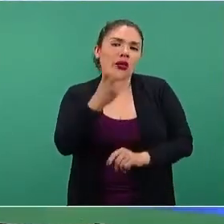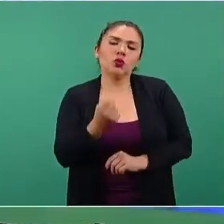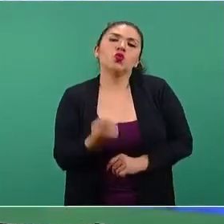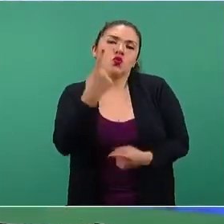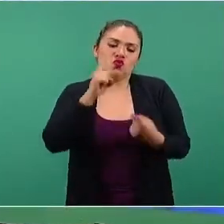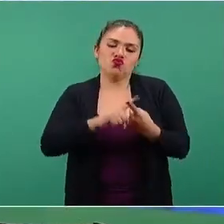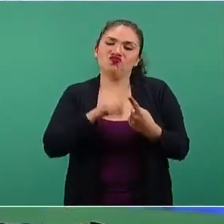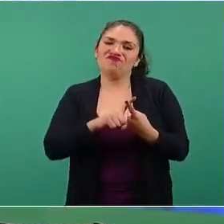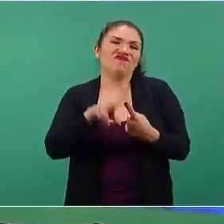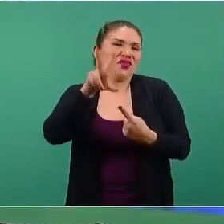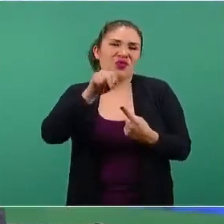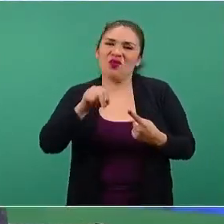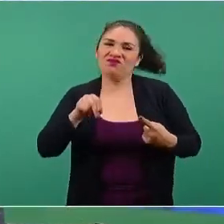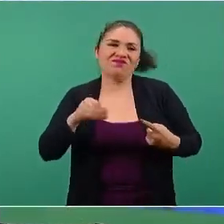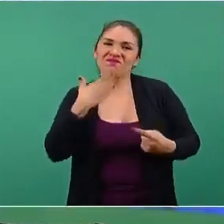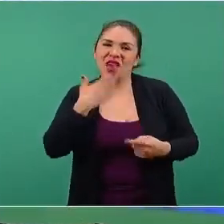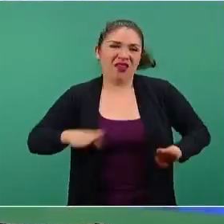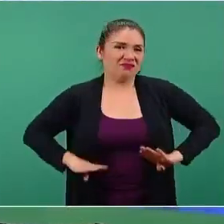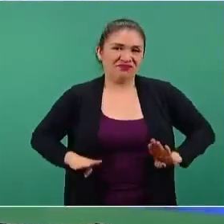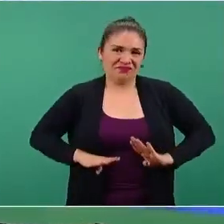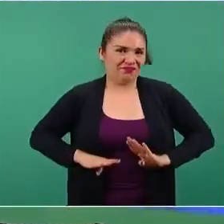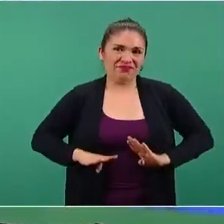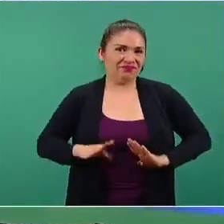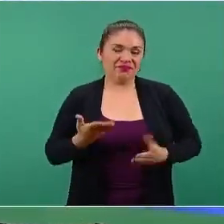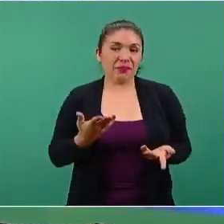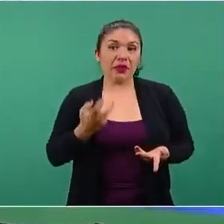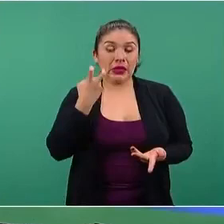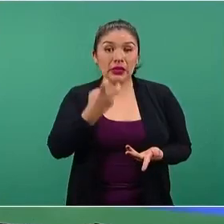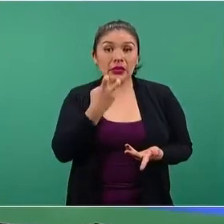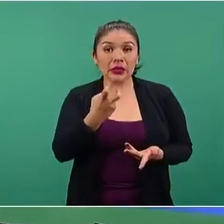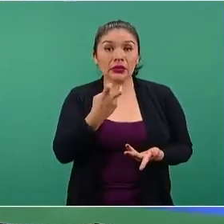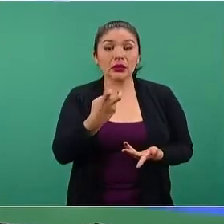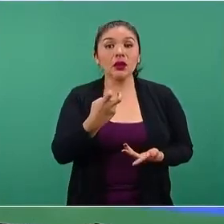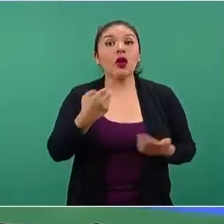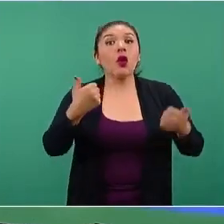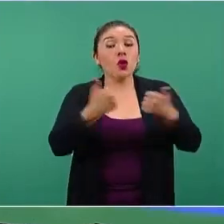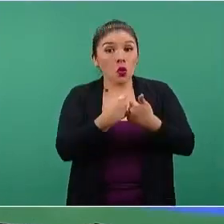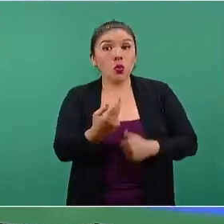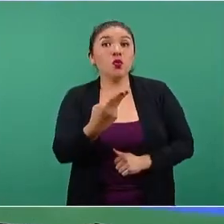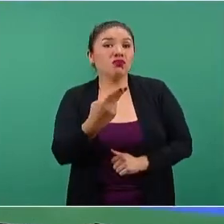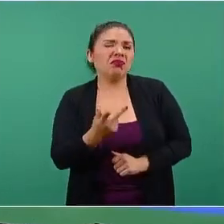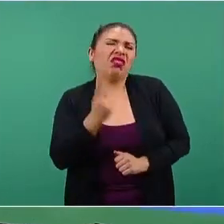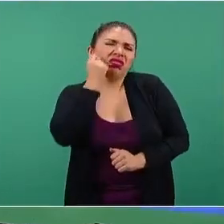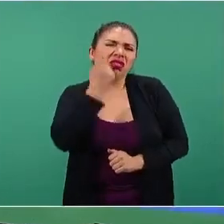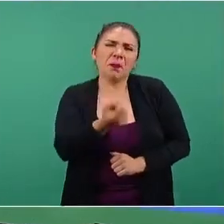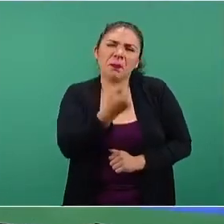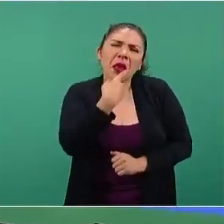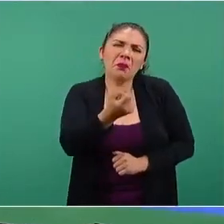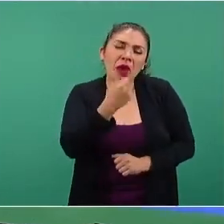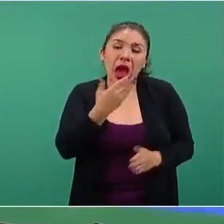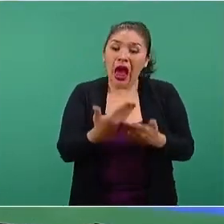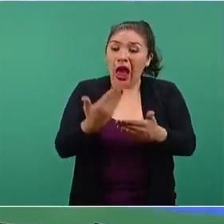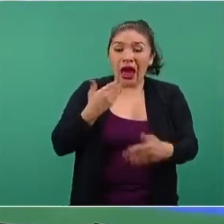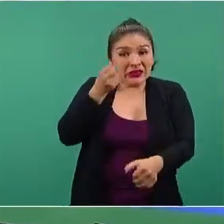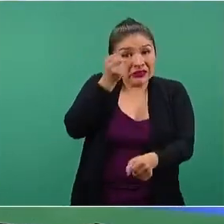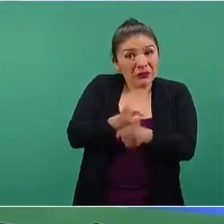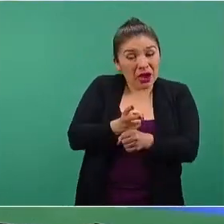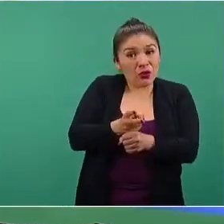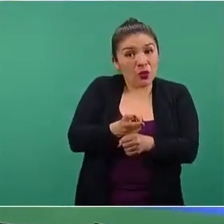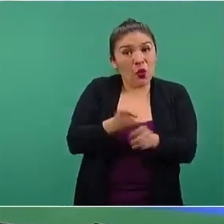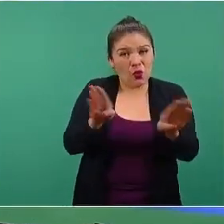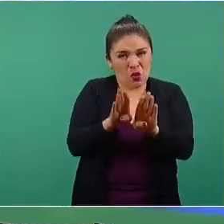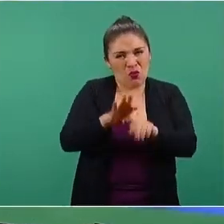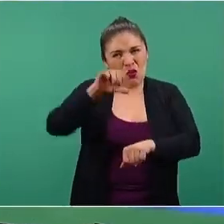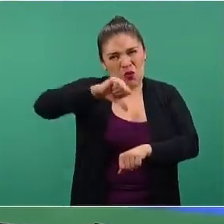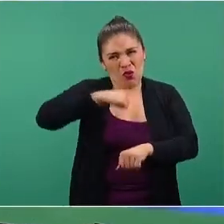de las contraindicaciones. Me parece que utilizarlo también de forma temprana, como